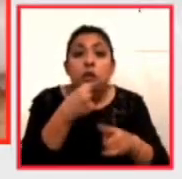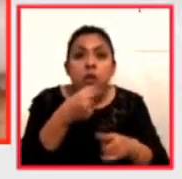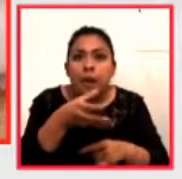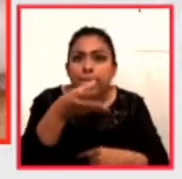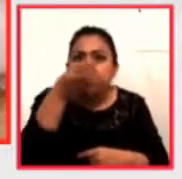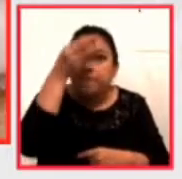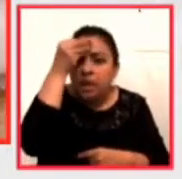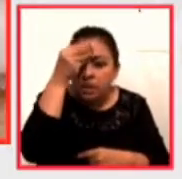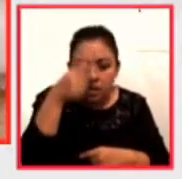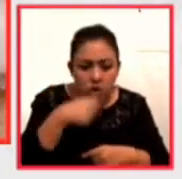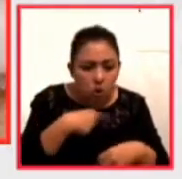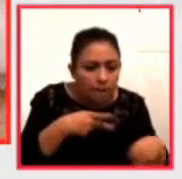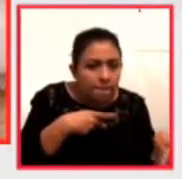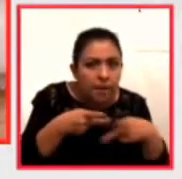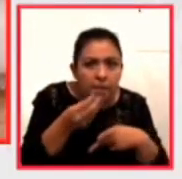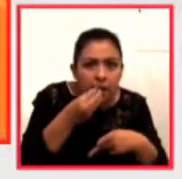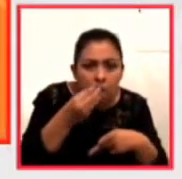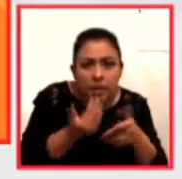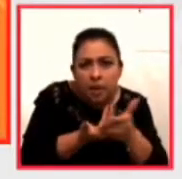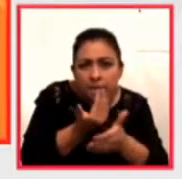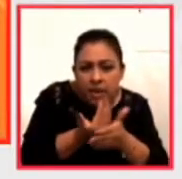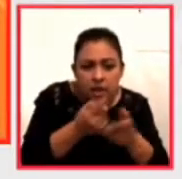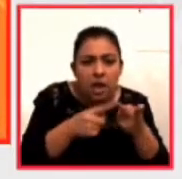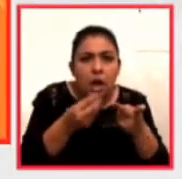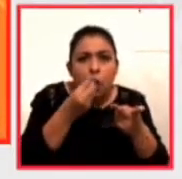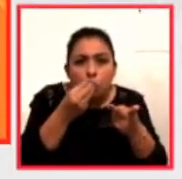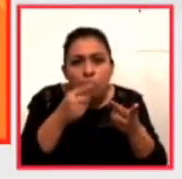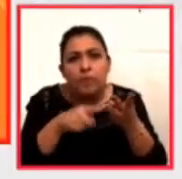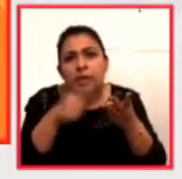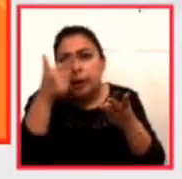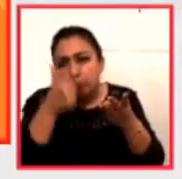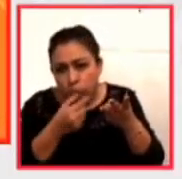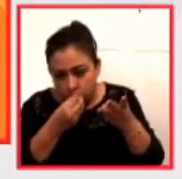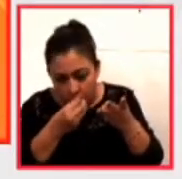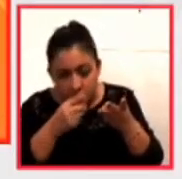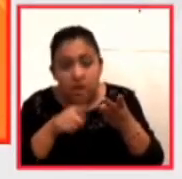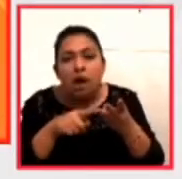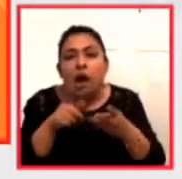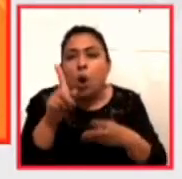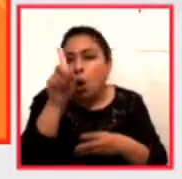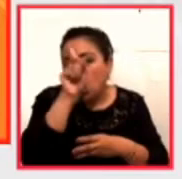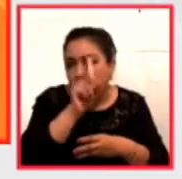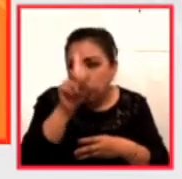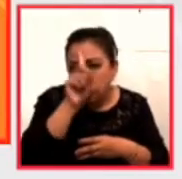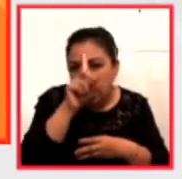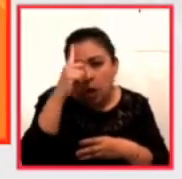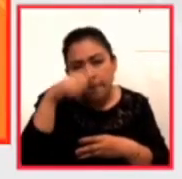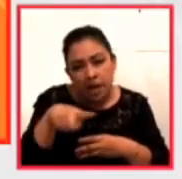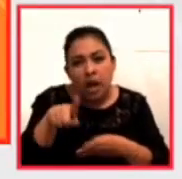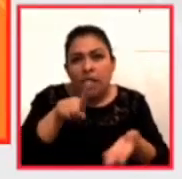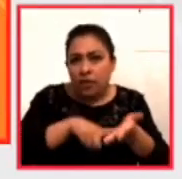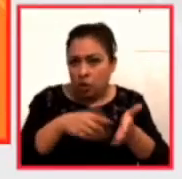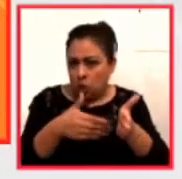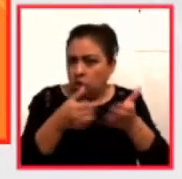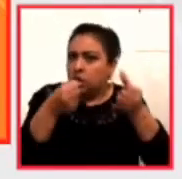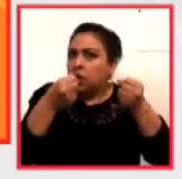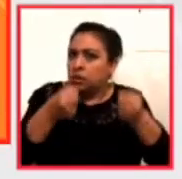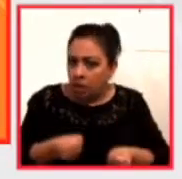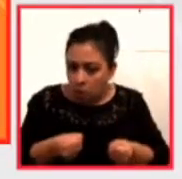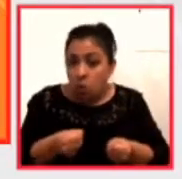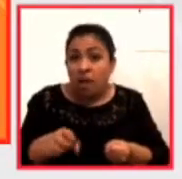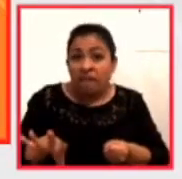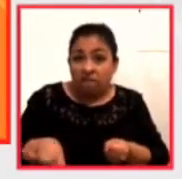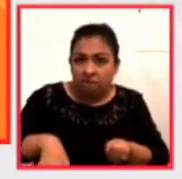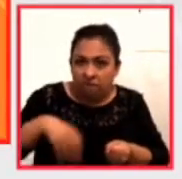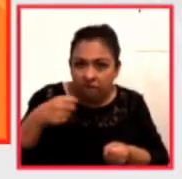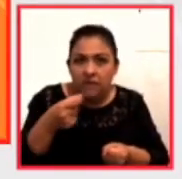a preparar platillos de desayunos, comidas y cenas, con tips de seguridad en la cocina y retos que invitan a niños y niñas